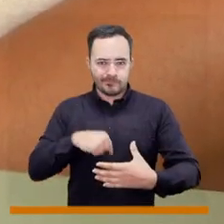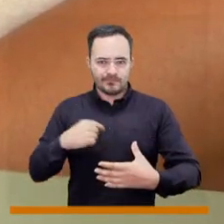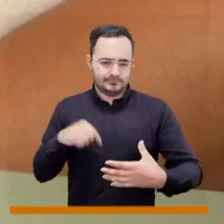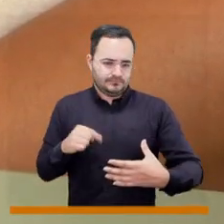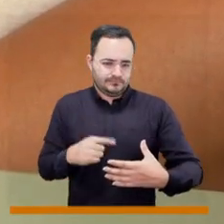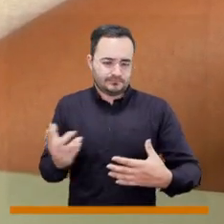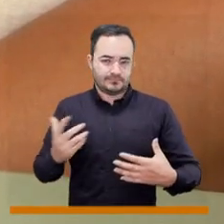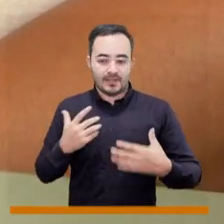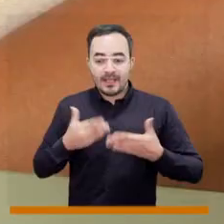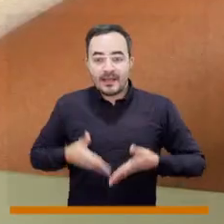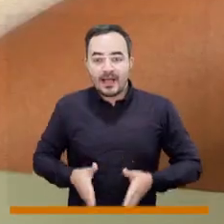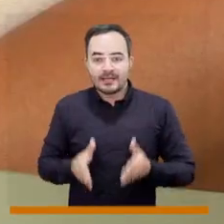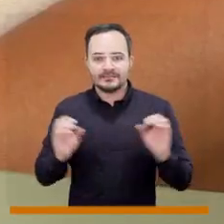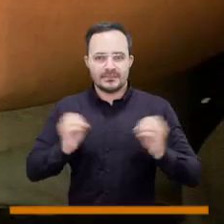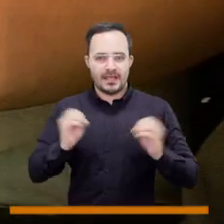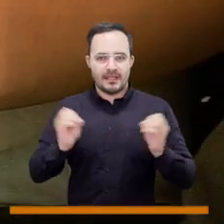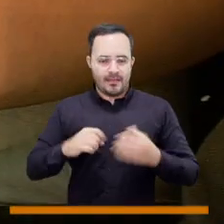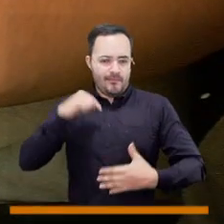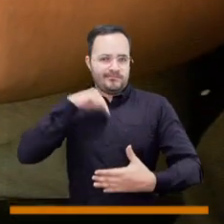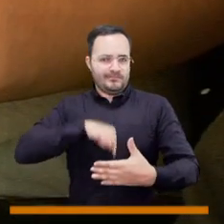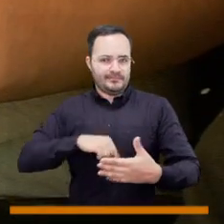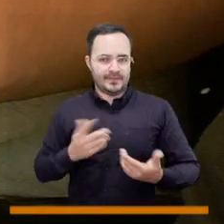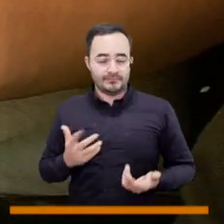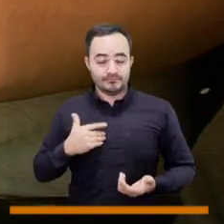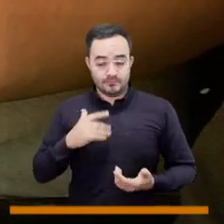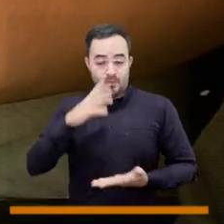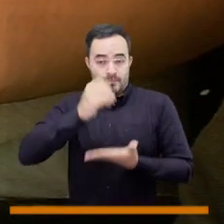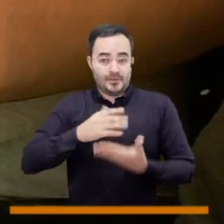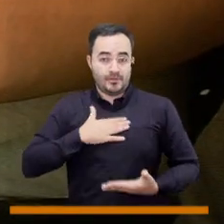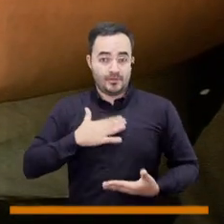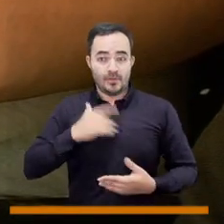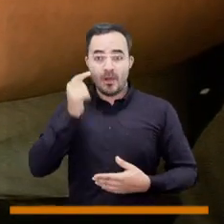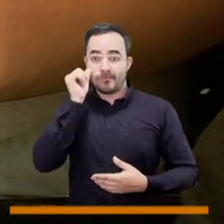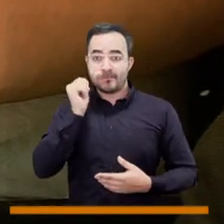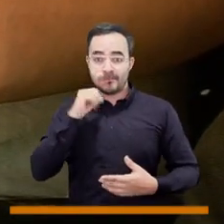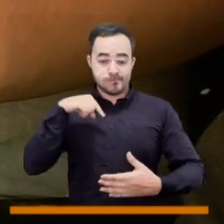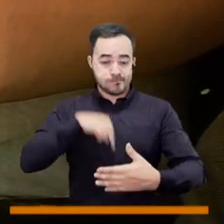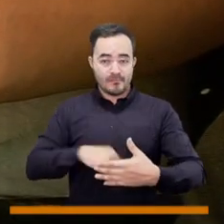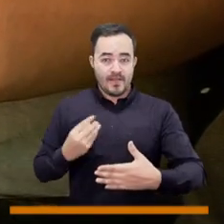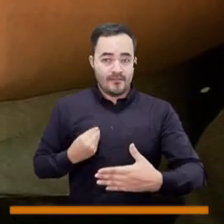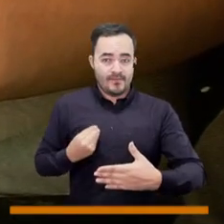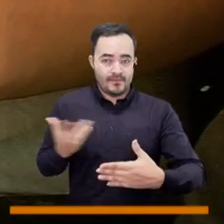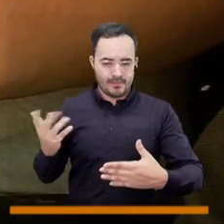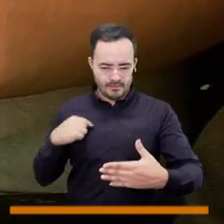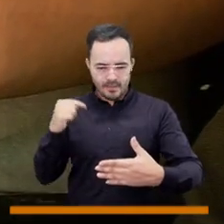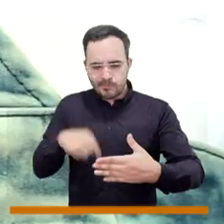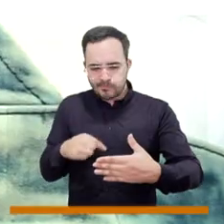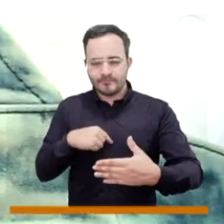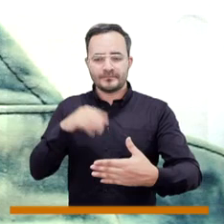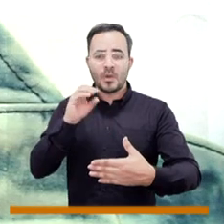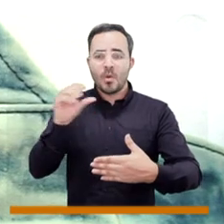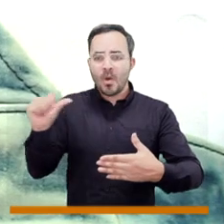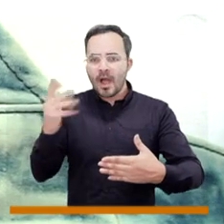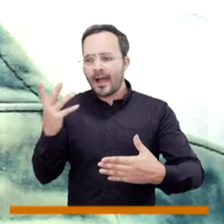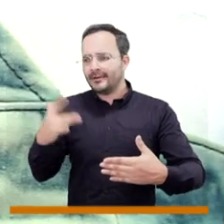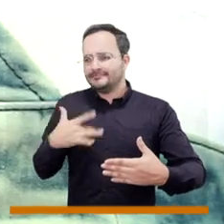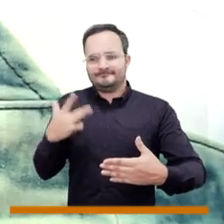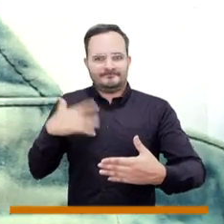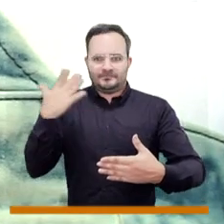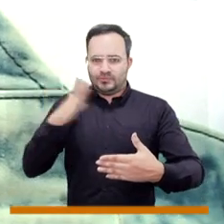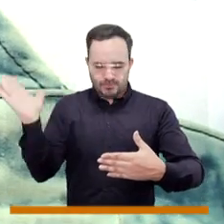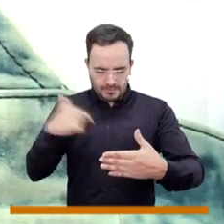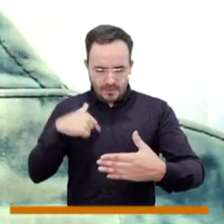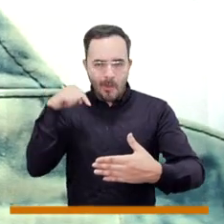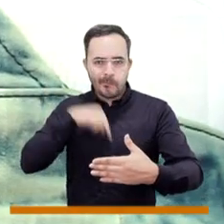nacidos. Para nosotros, en el vientre hay una vida, hay un niño, hay una niña con vida,